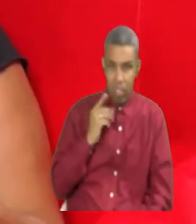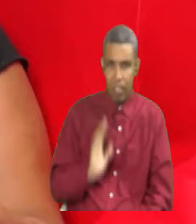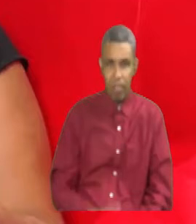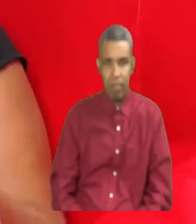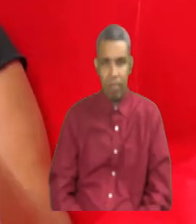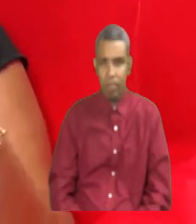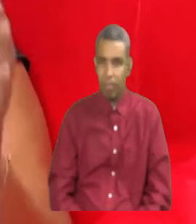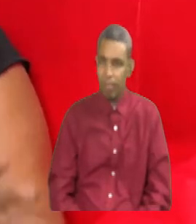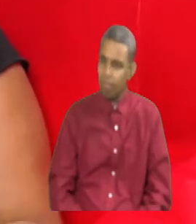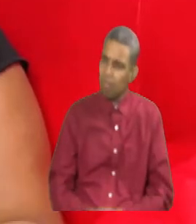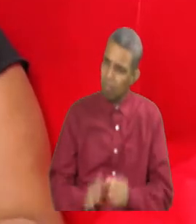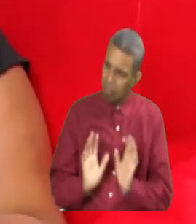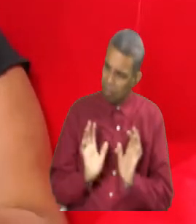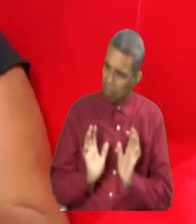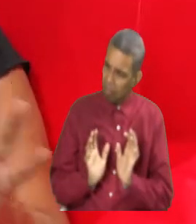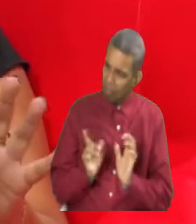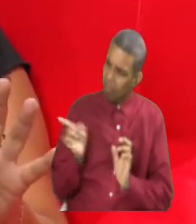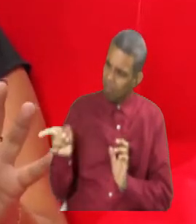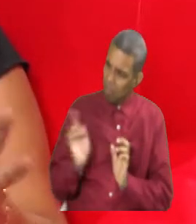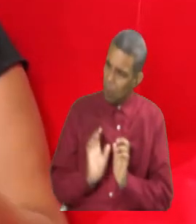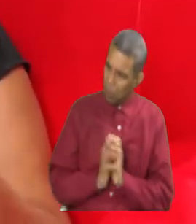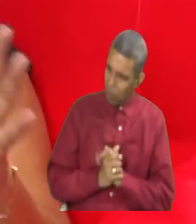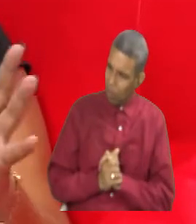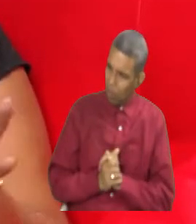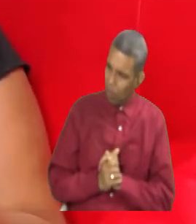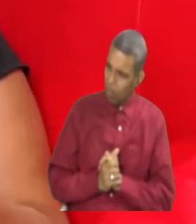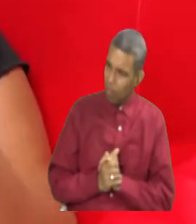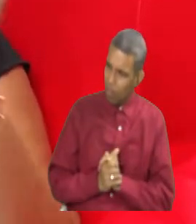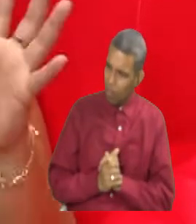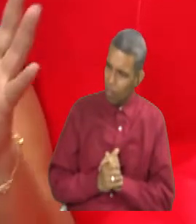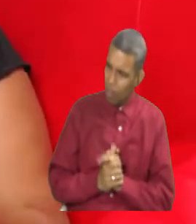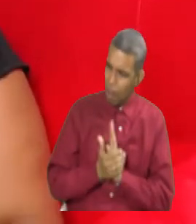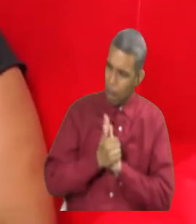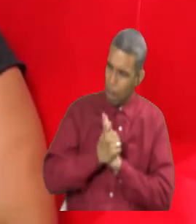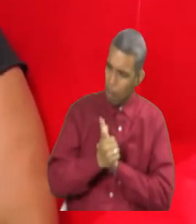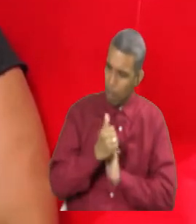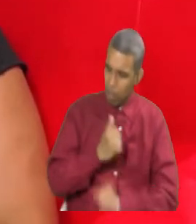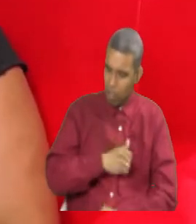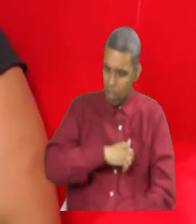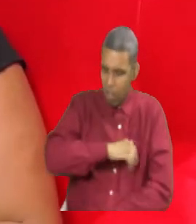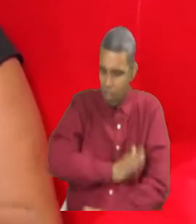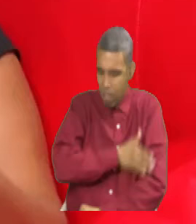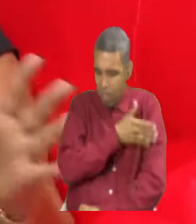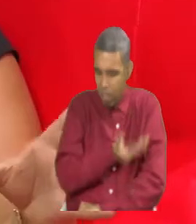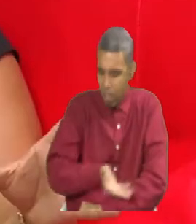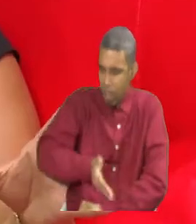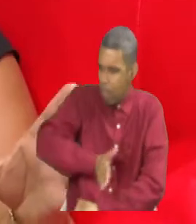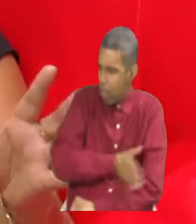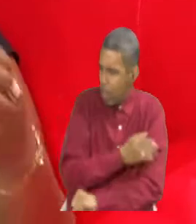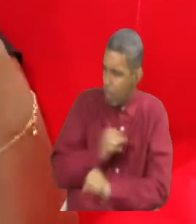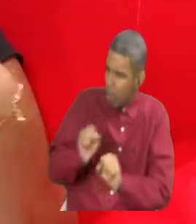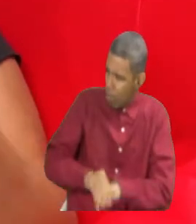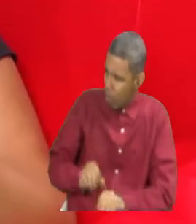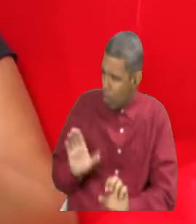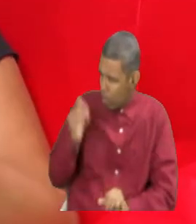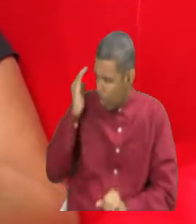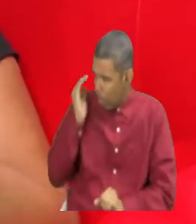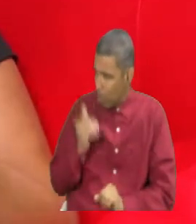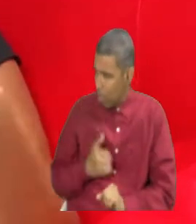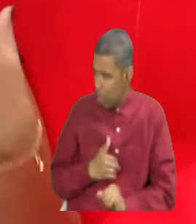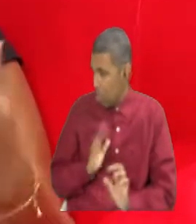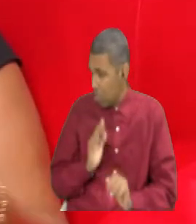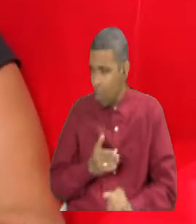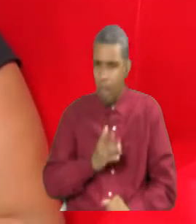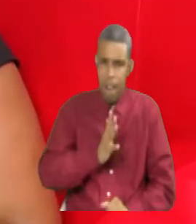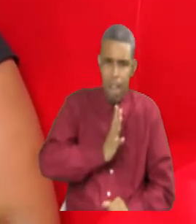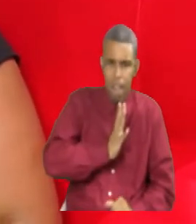yo le dije, bueno, tú tienes un talento increíble, fabuloso, quedé enamorada pues de esa voz. Y le dije, usted sabe cantar y yo sé hablar,